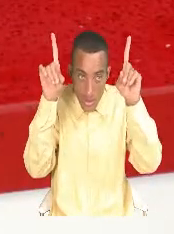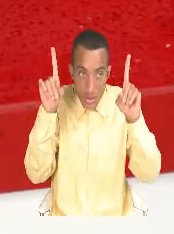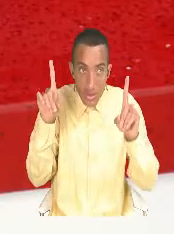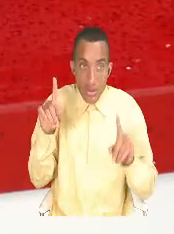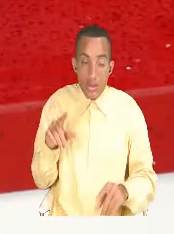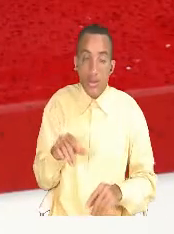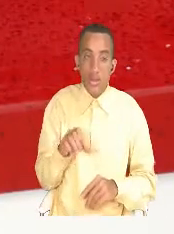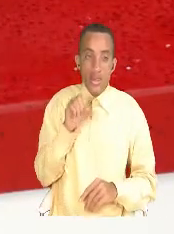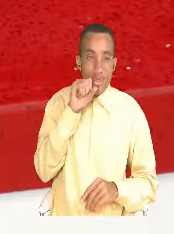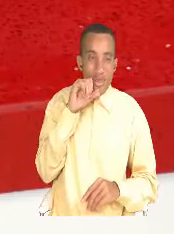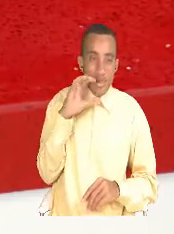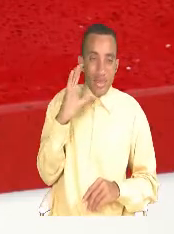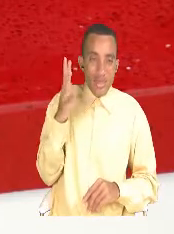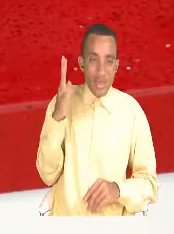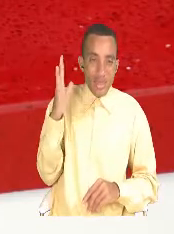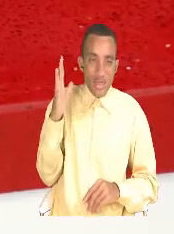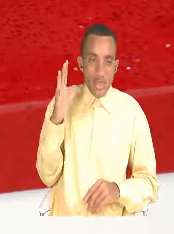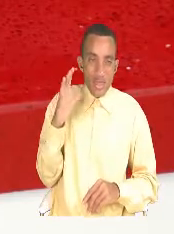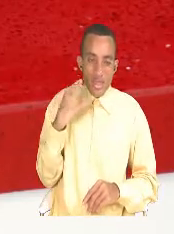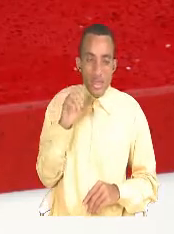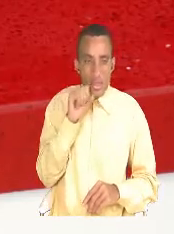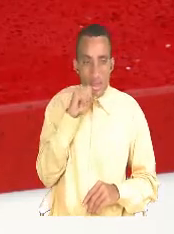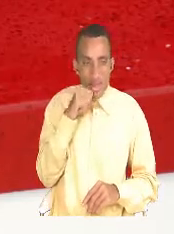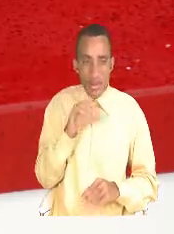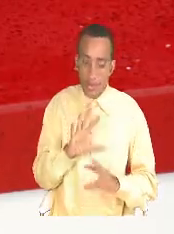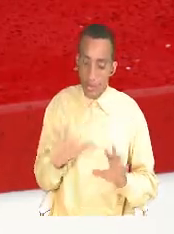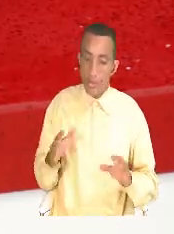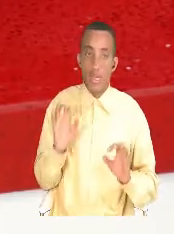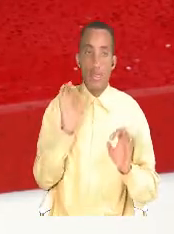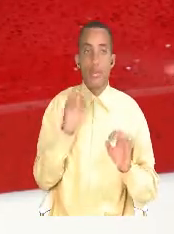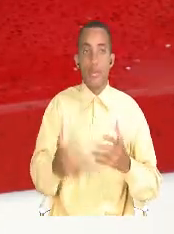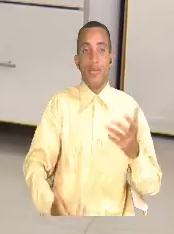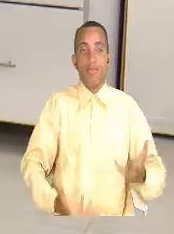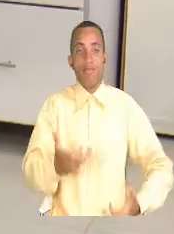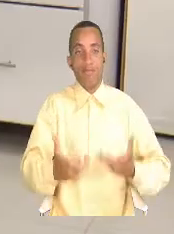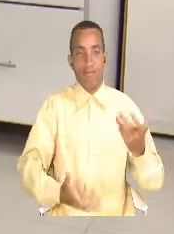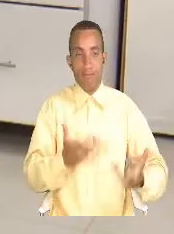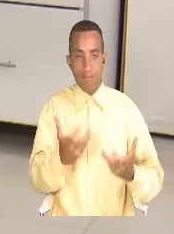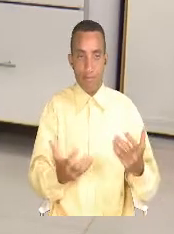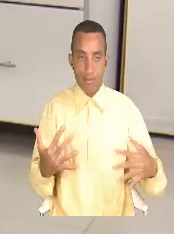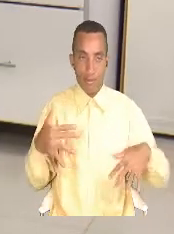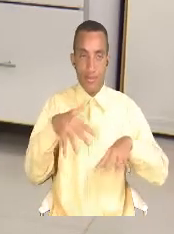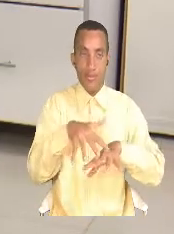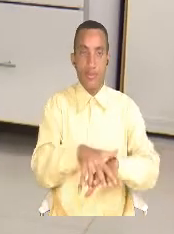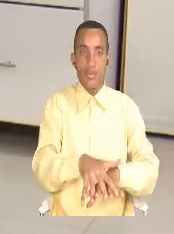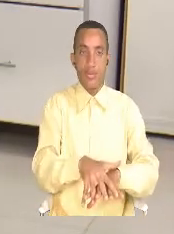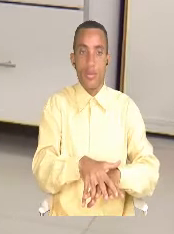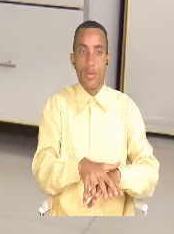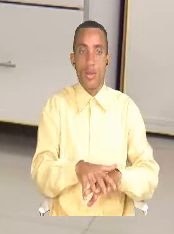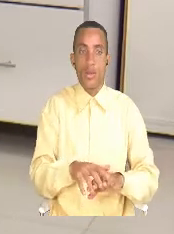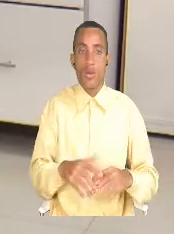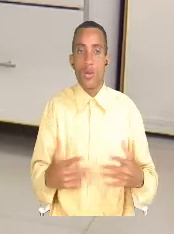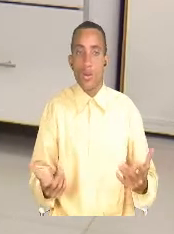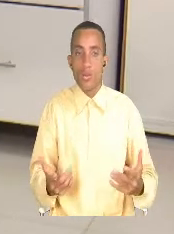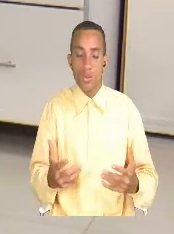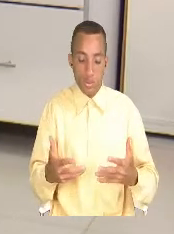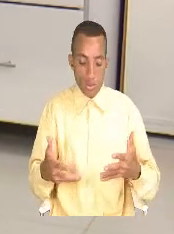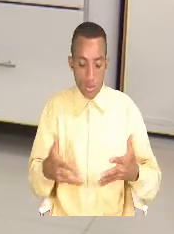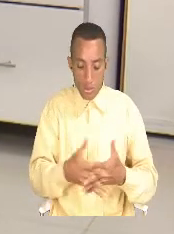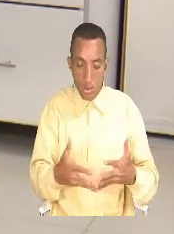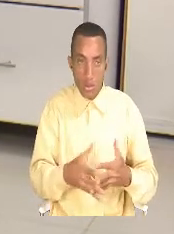precocido. Siempre cuando se va a preparar un arroz compuesto, que se puede llamar arroz con pollo, arroz mixto, se